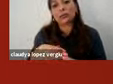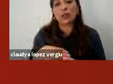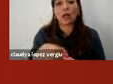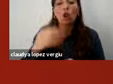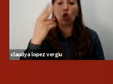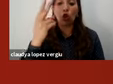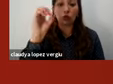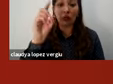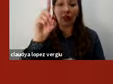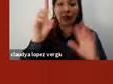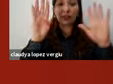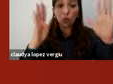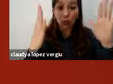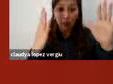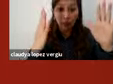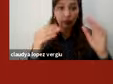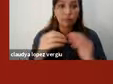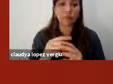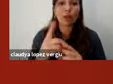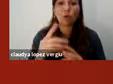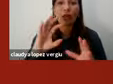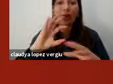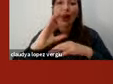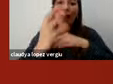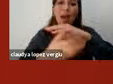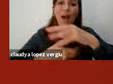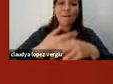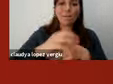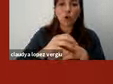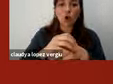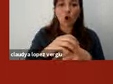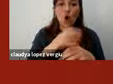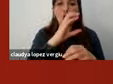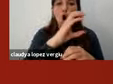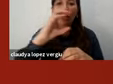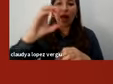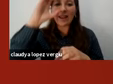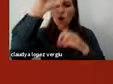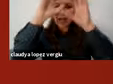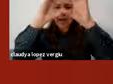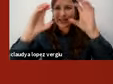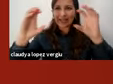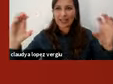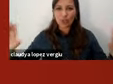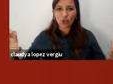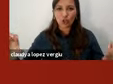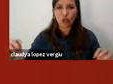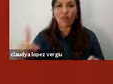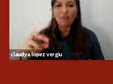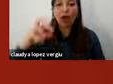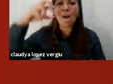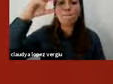los miembros, ya que cambió la estructura orgánica de PROMPERÚ, se incorporaron la dirección de